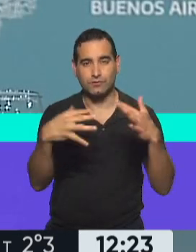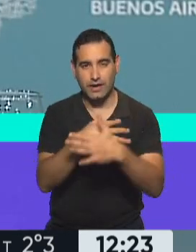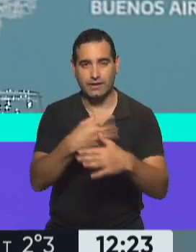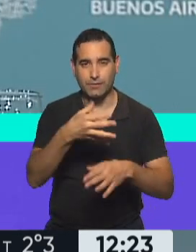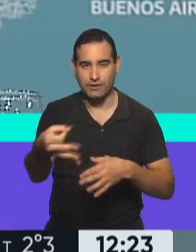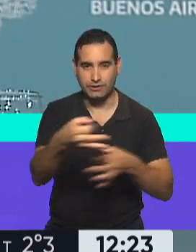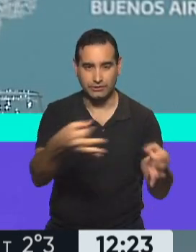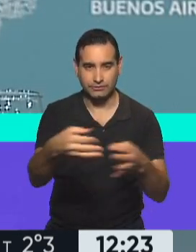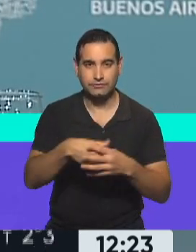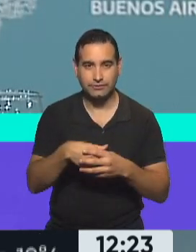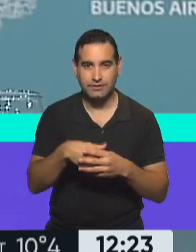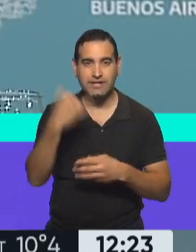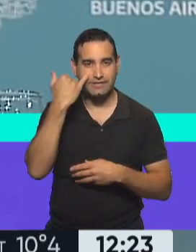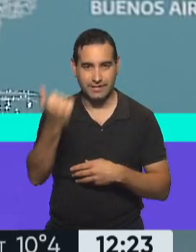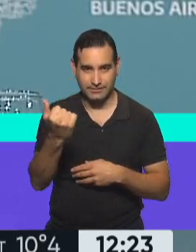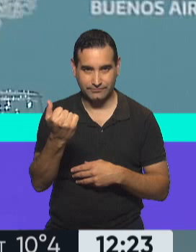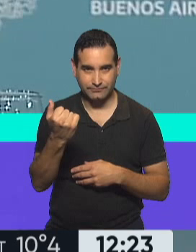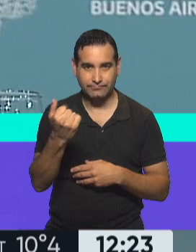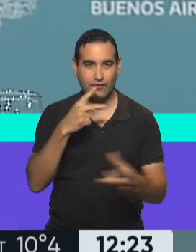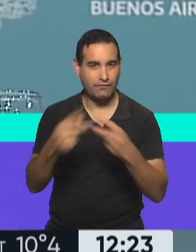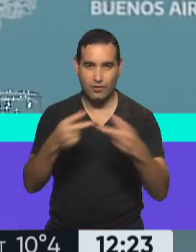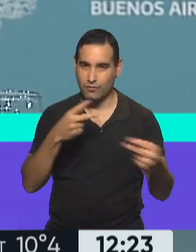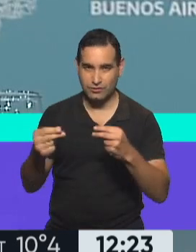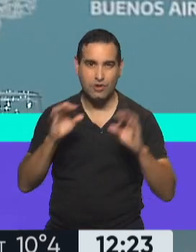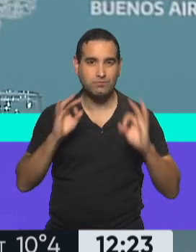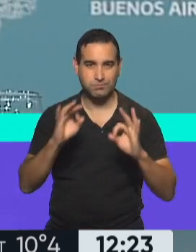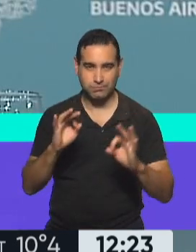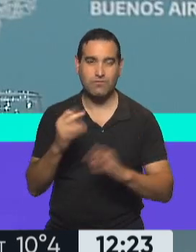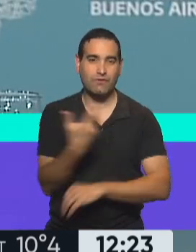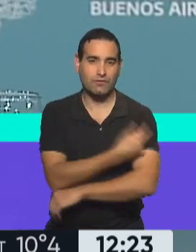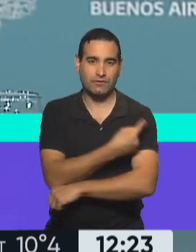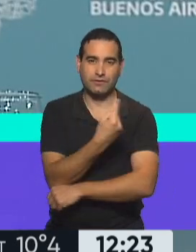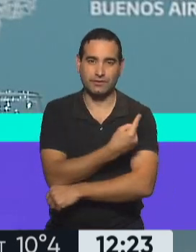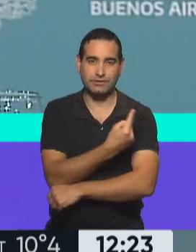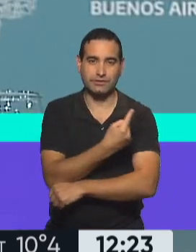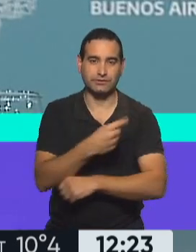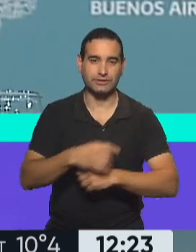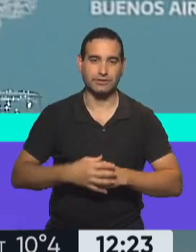componen, ya completaron la vacunación con una dosis según esta definición.